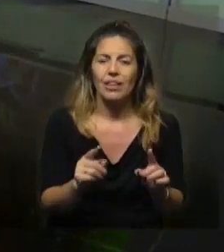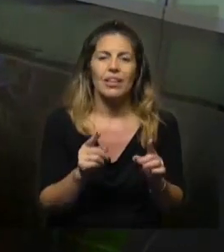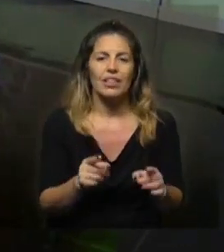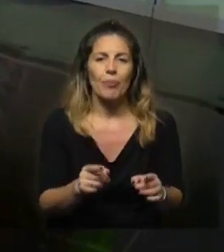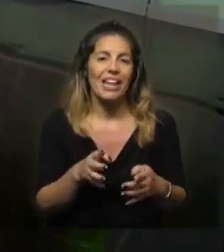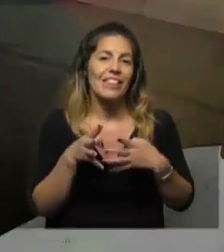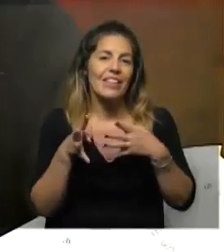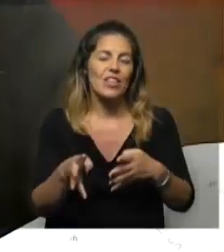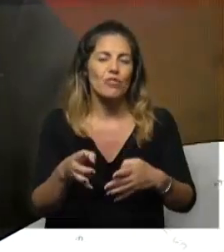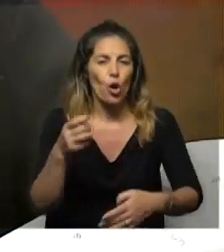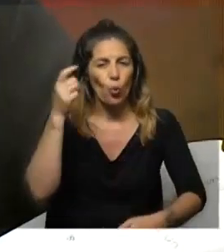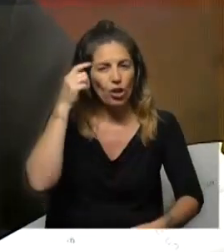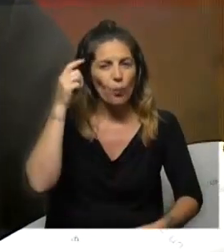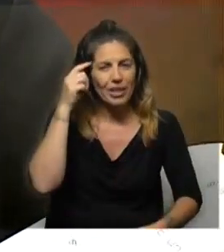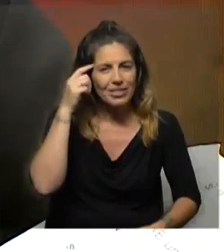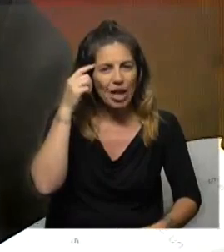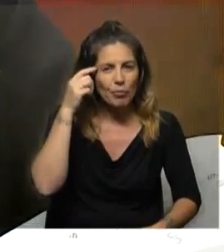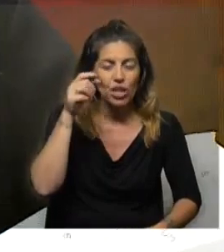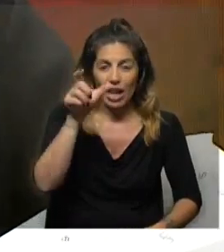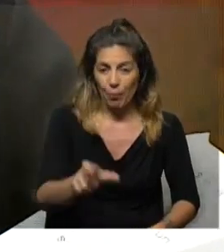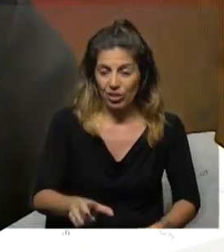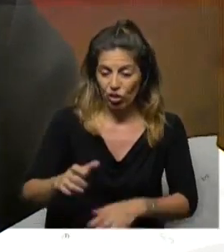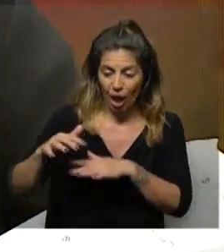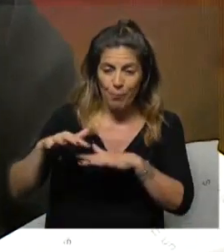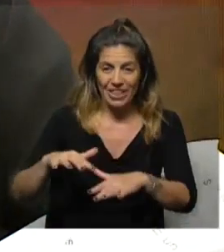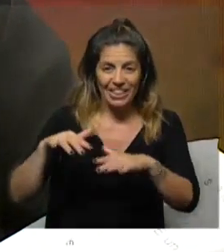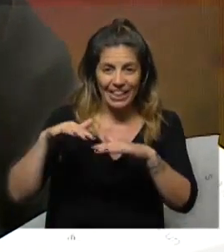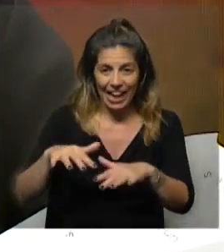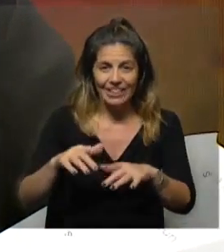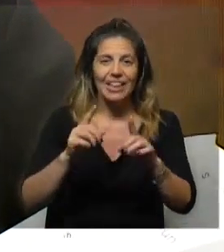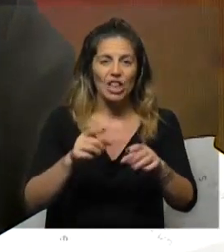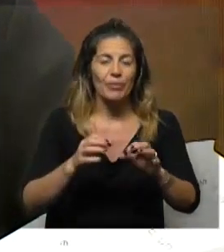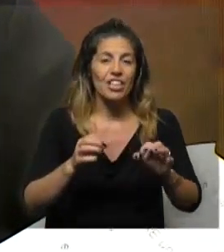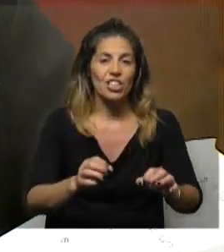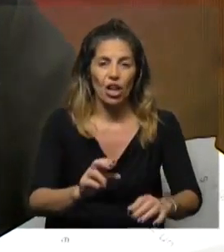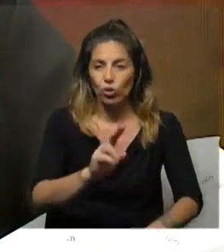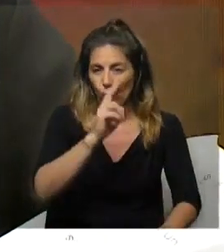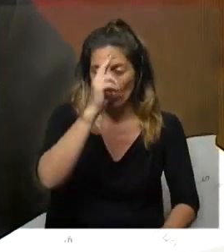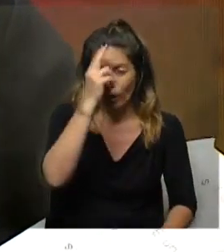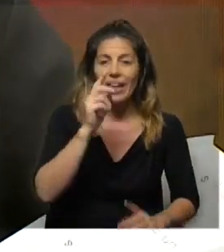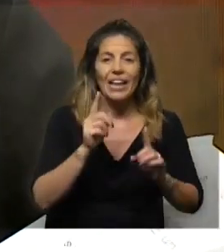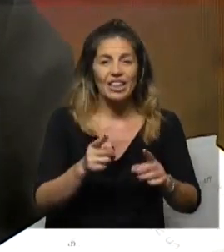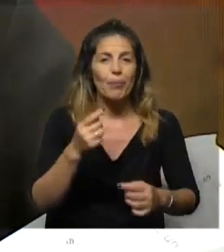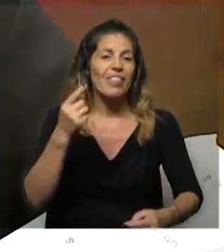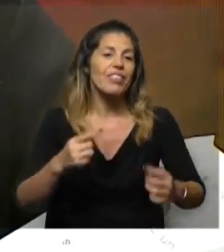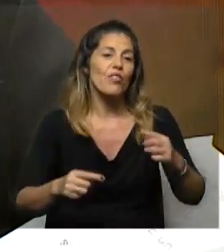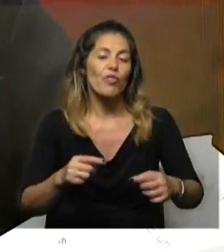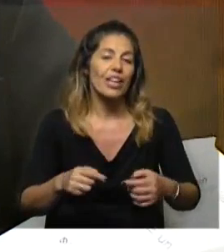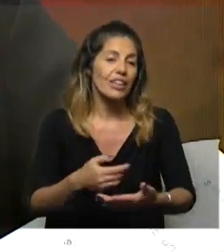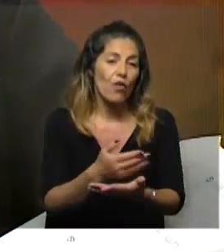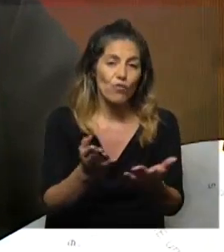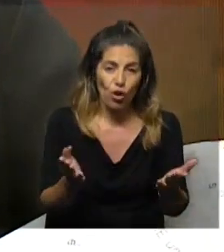hablar el desafío cuando pensamos en las poblaciones migrantes este que que bueno que también están llegando a nuestro país y que también tienen sus diferentes manifestaciones